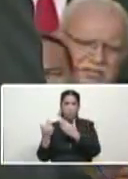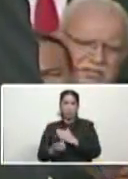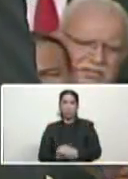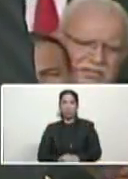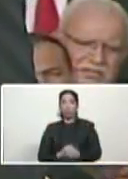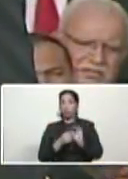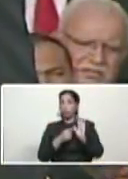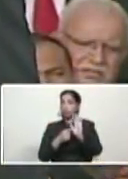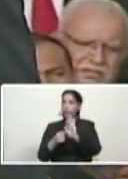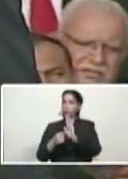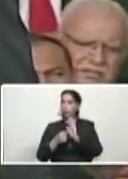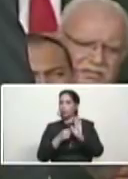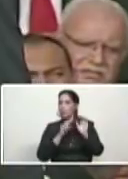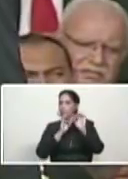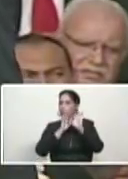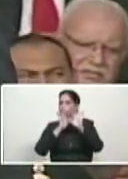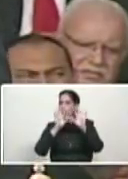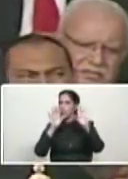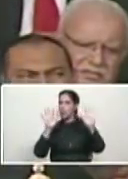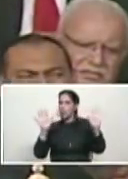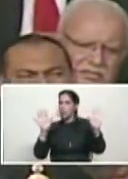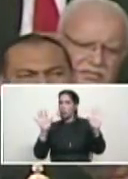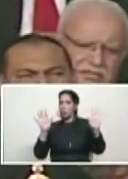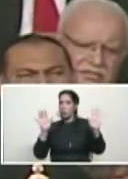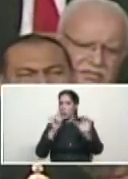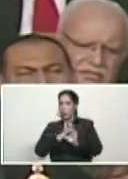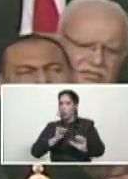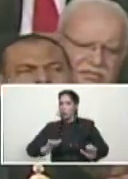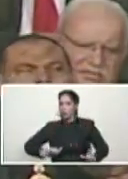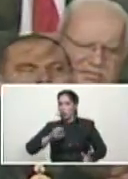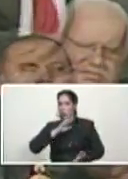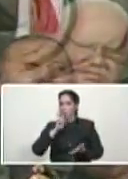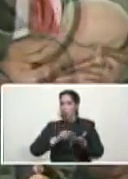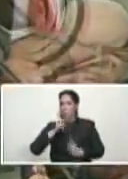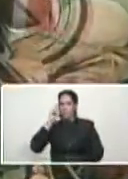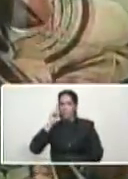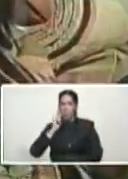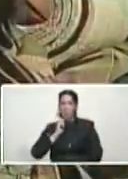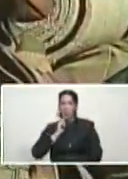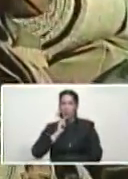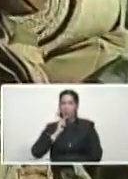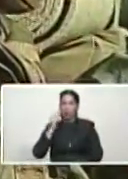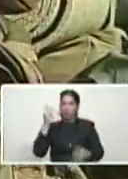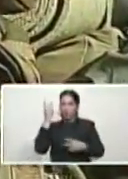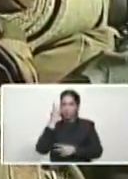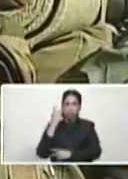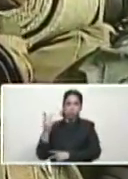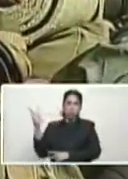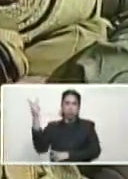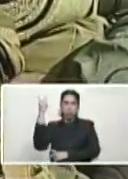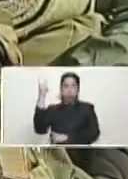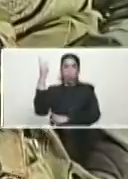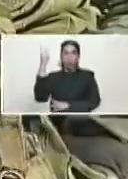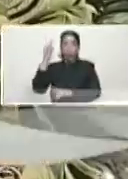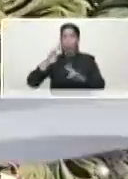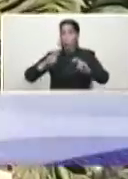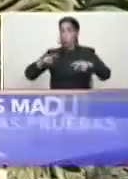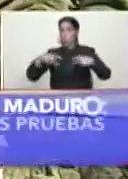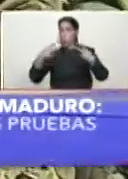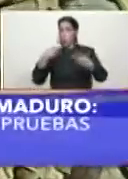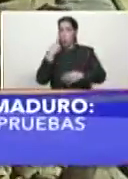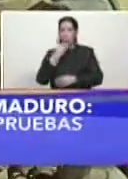demuestra el brillo de la Fuerza Armada, su profesionalismo, las nuevas